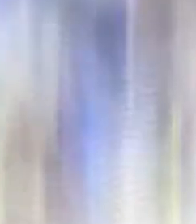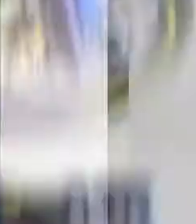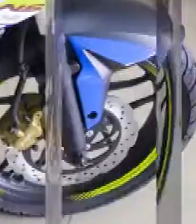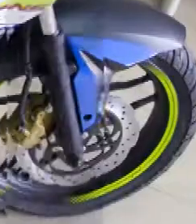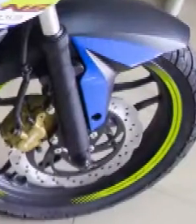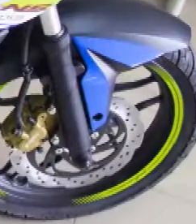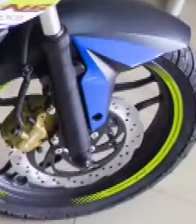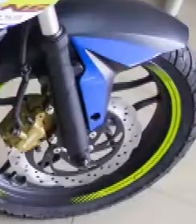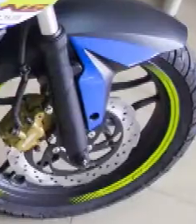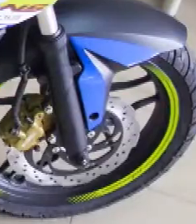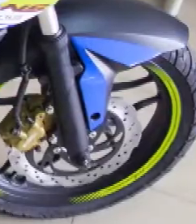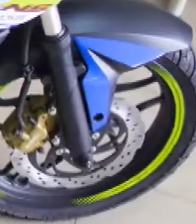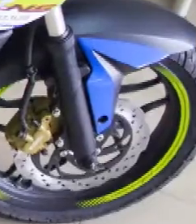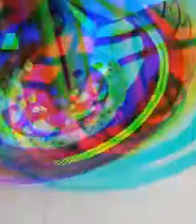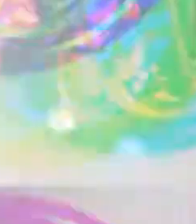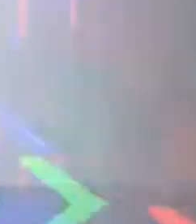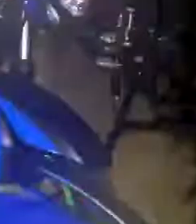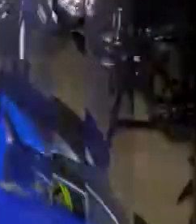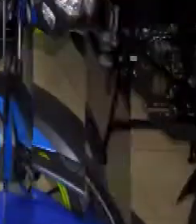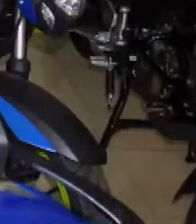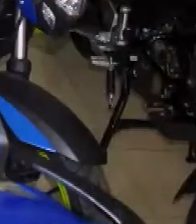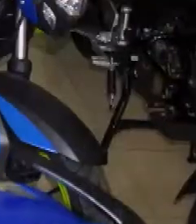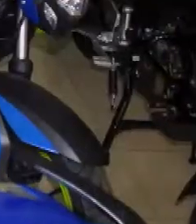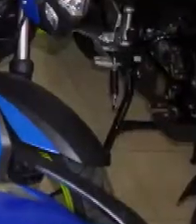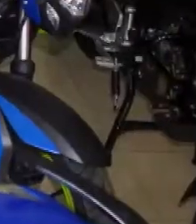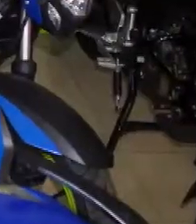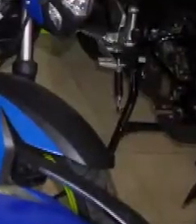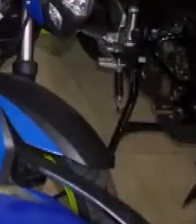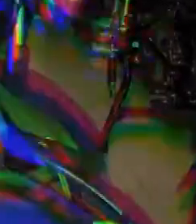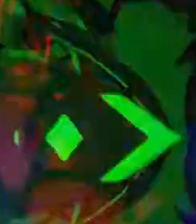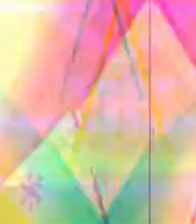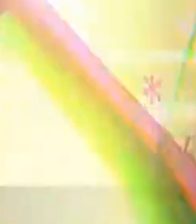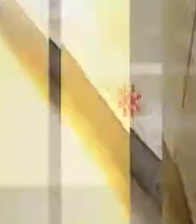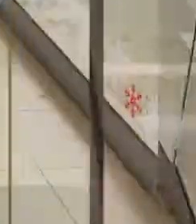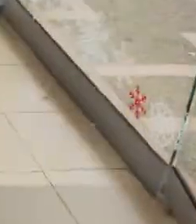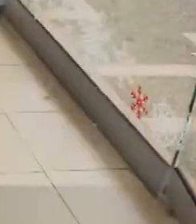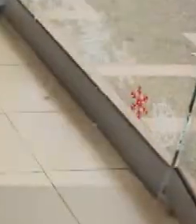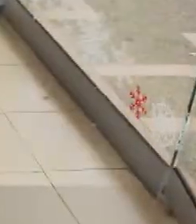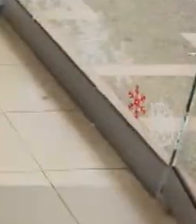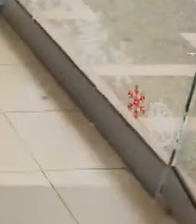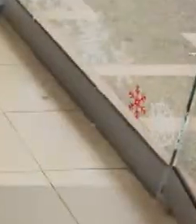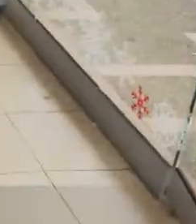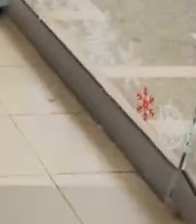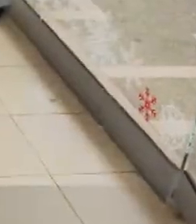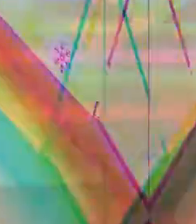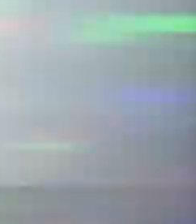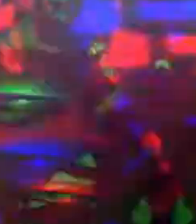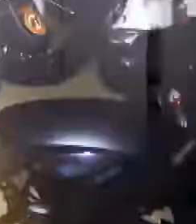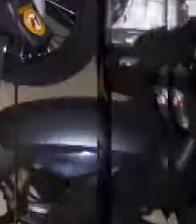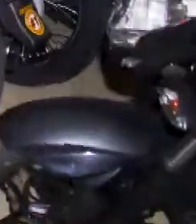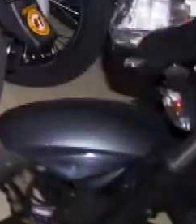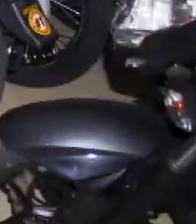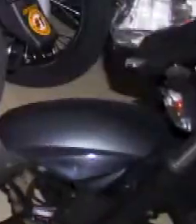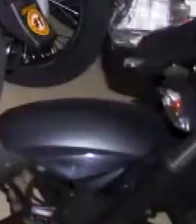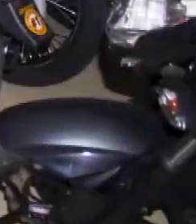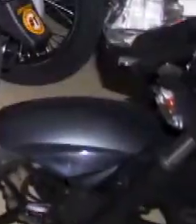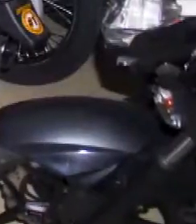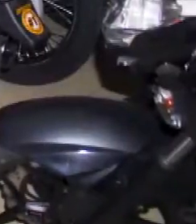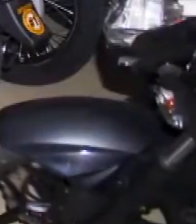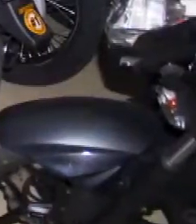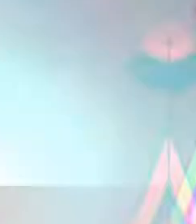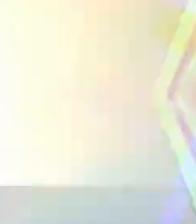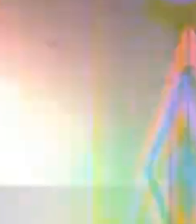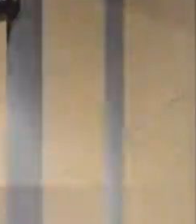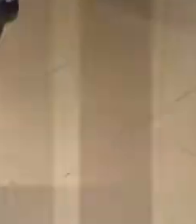Comultrasan Motos. Tenemos planes de pago de hasta 3 años de plazo y la cuota de financiación más barata. Llévese la moto más vendida de Colombia